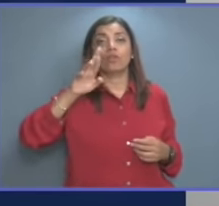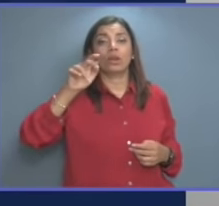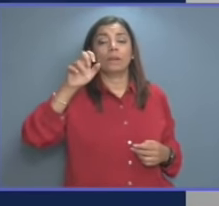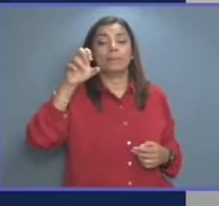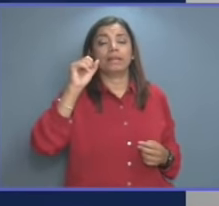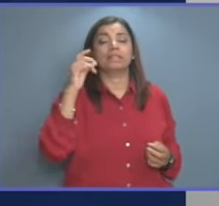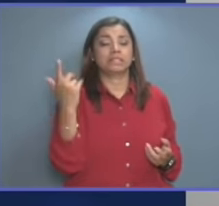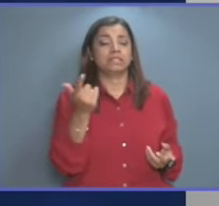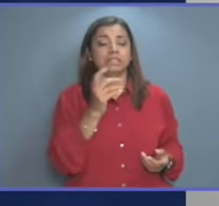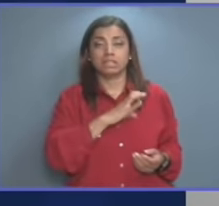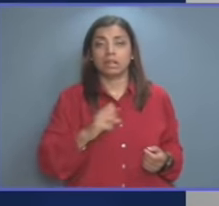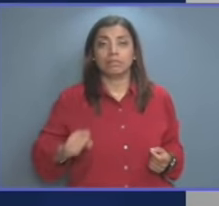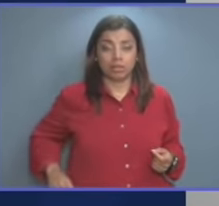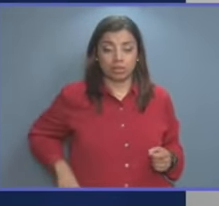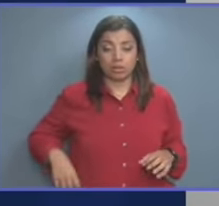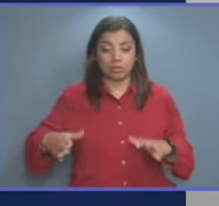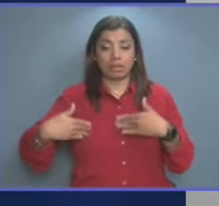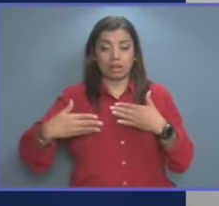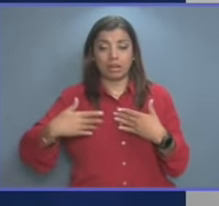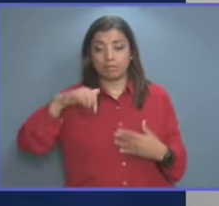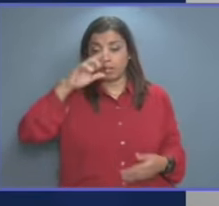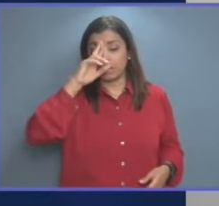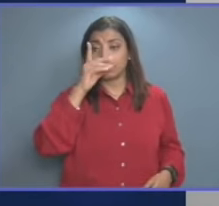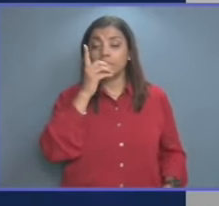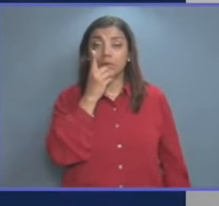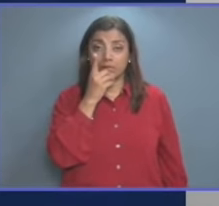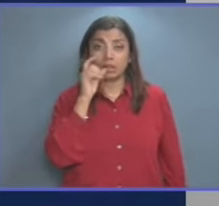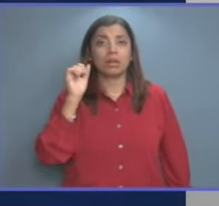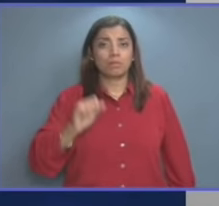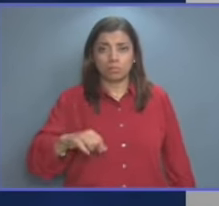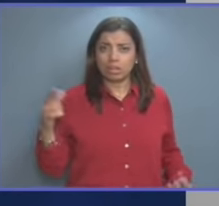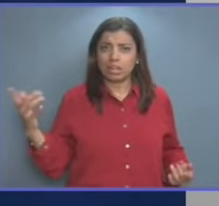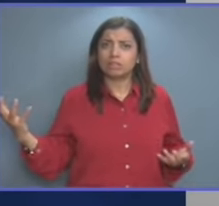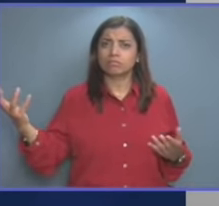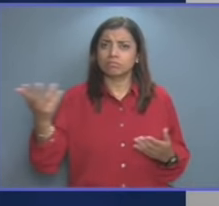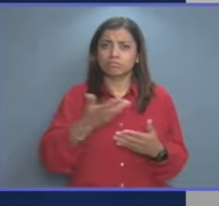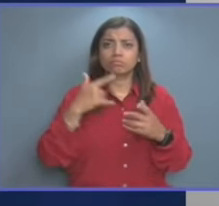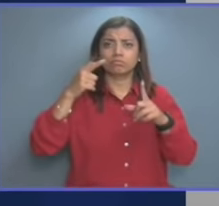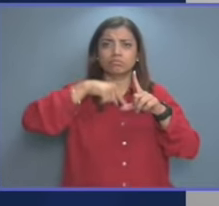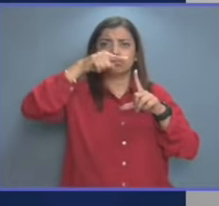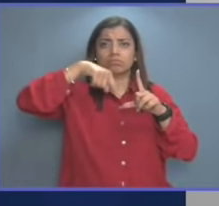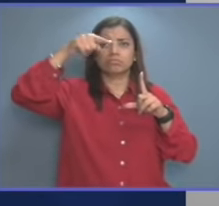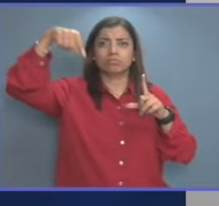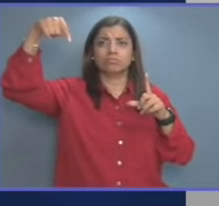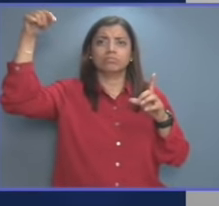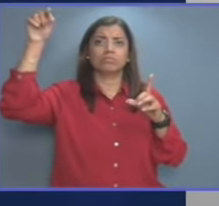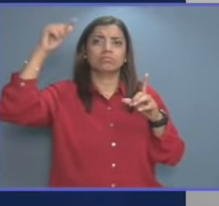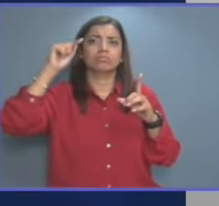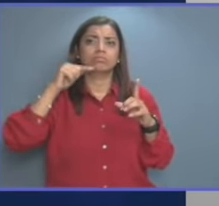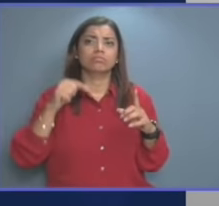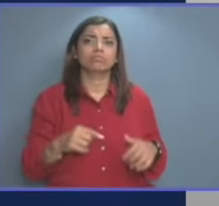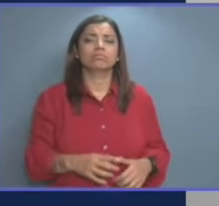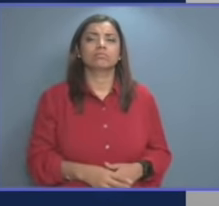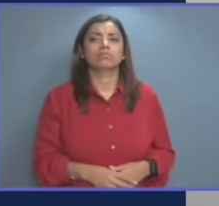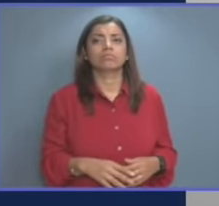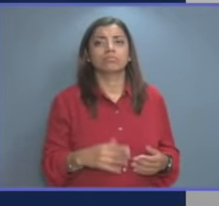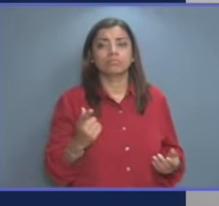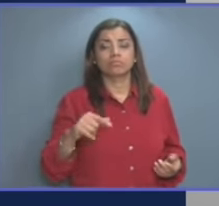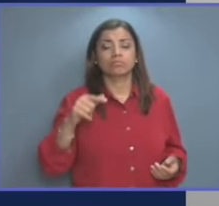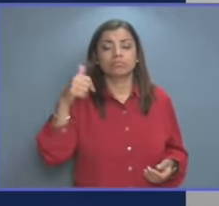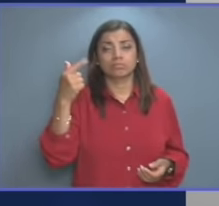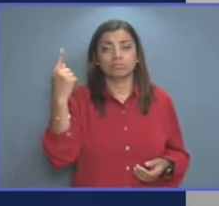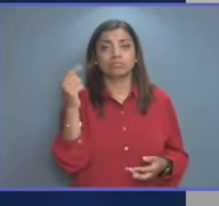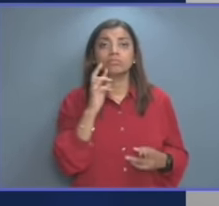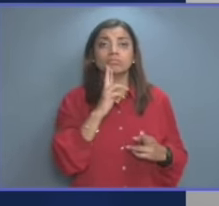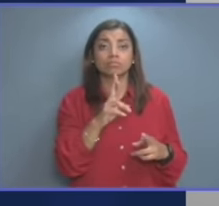dominicana son candidatos a ser sede de un mercado de deuda regional que genera inversiones y el mandatario